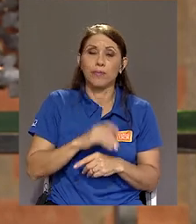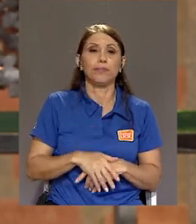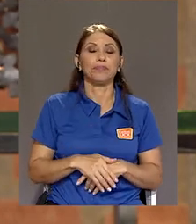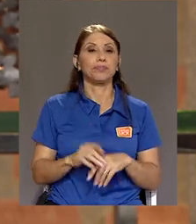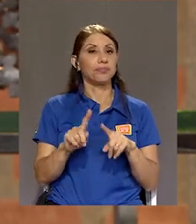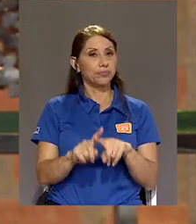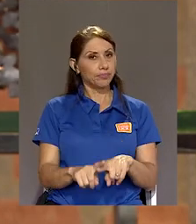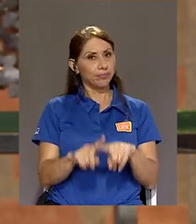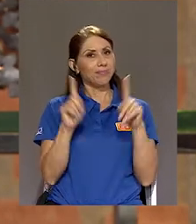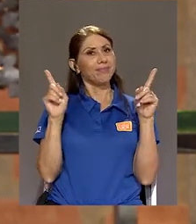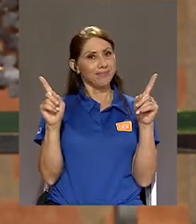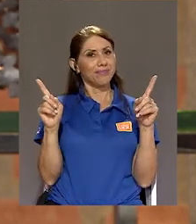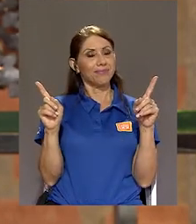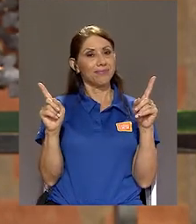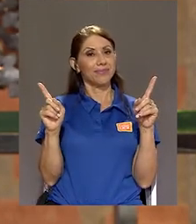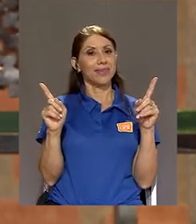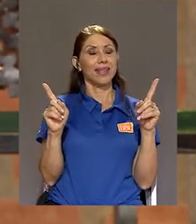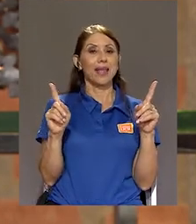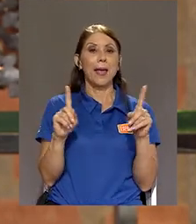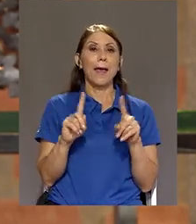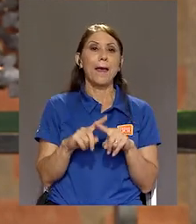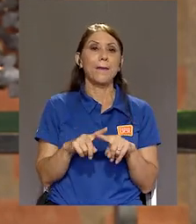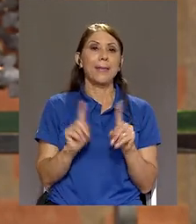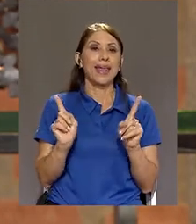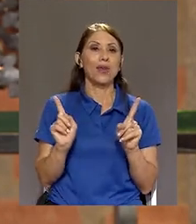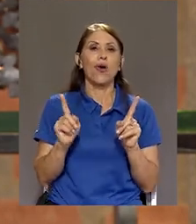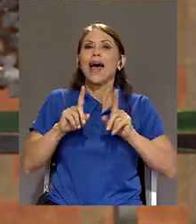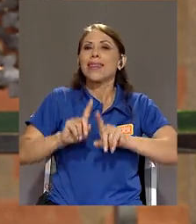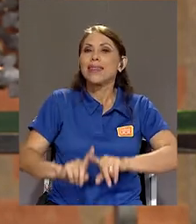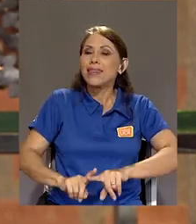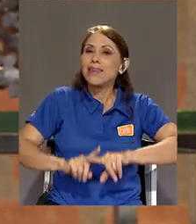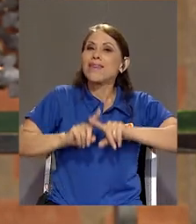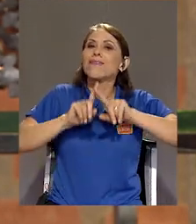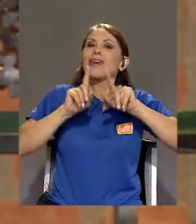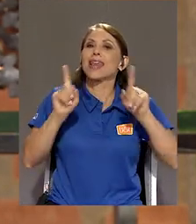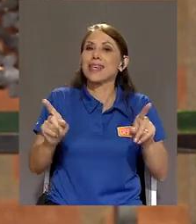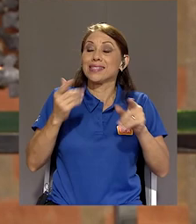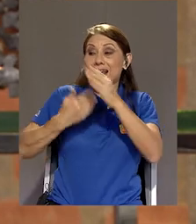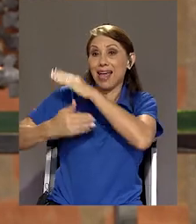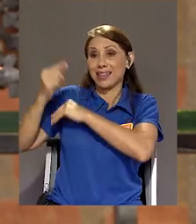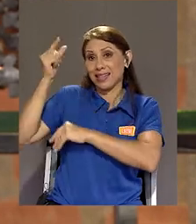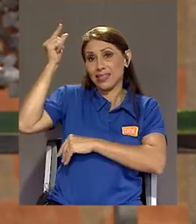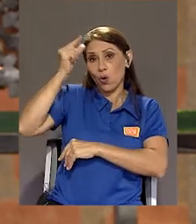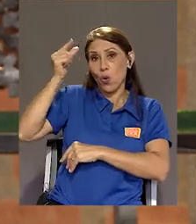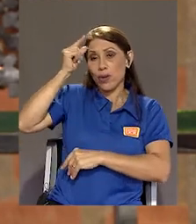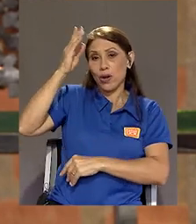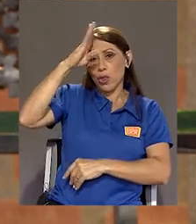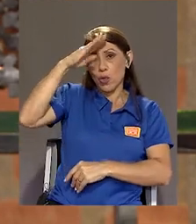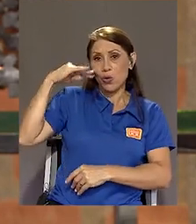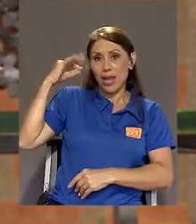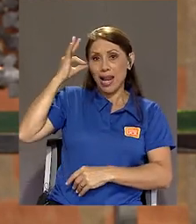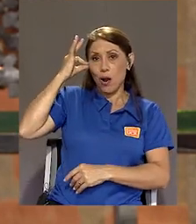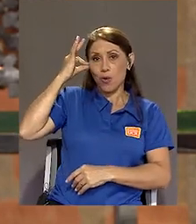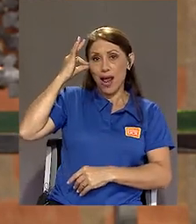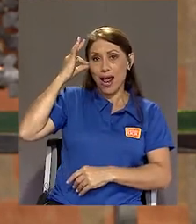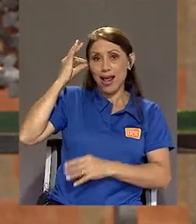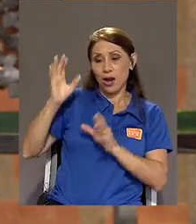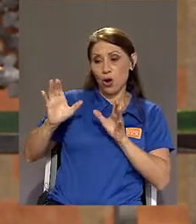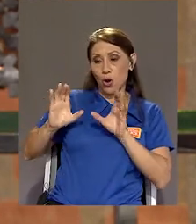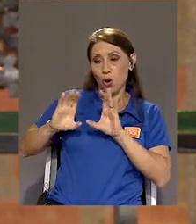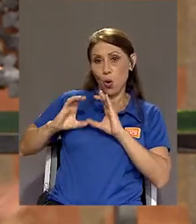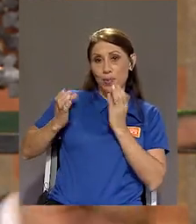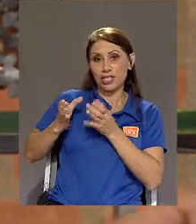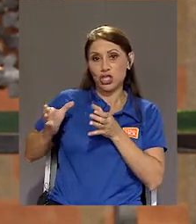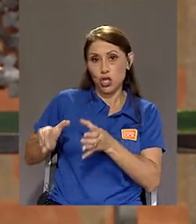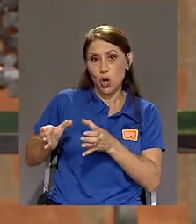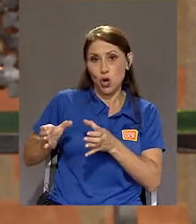a diferencia de la comisión del gobierno de doña Laura y esta comisión tiene más